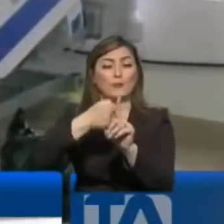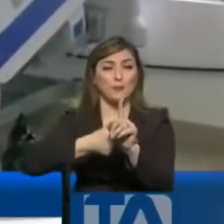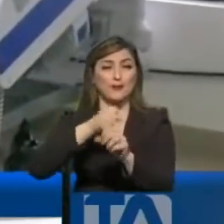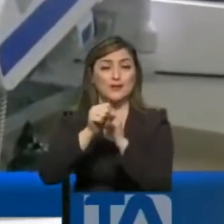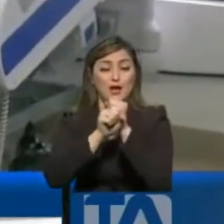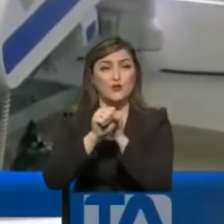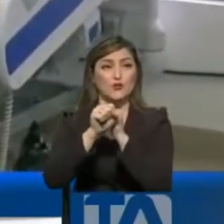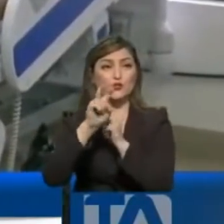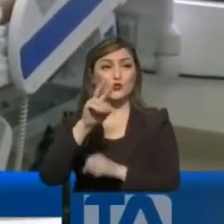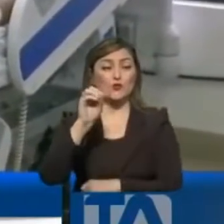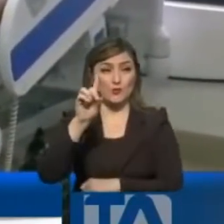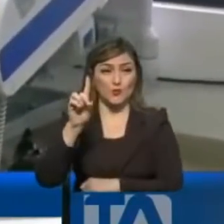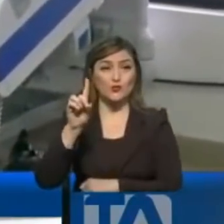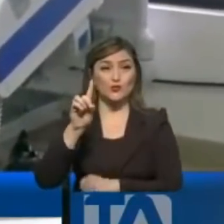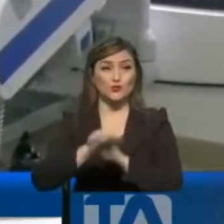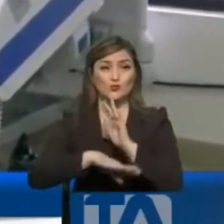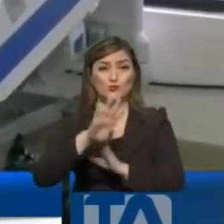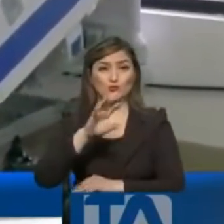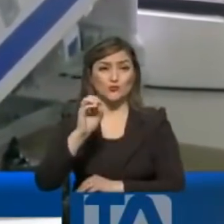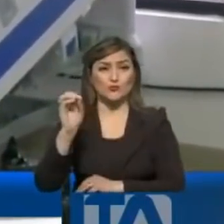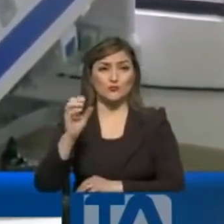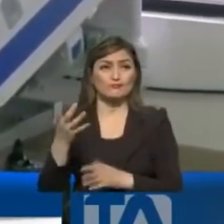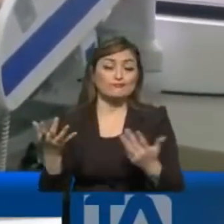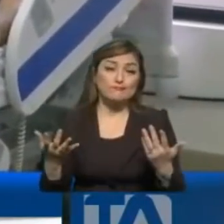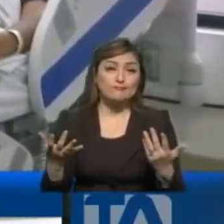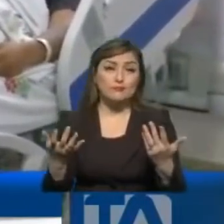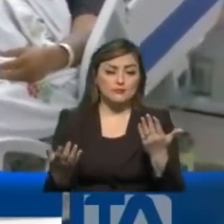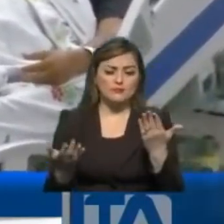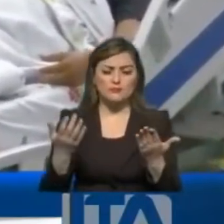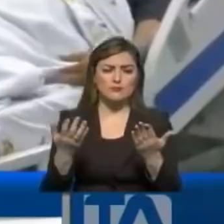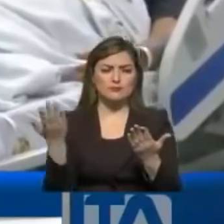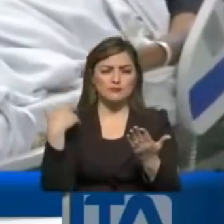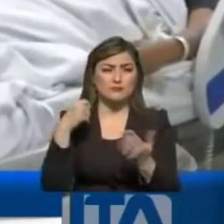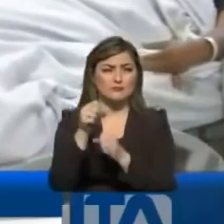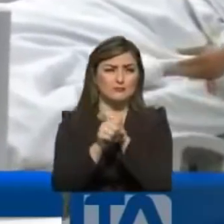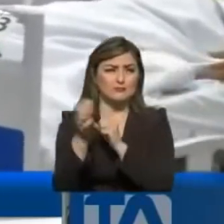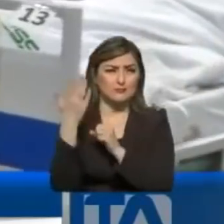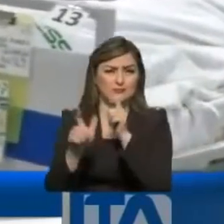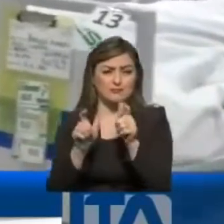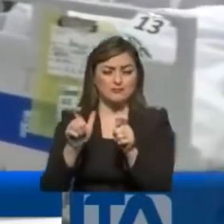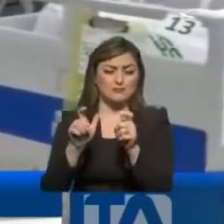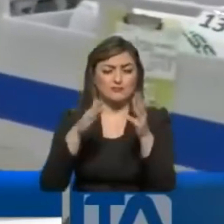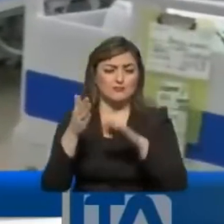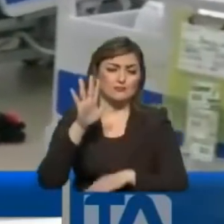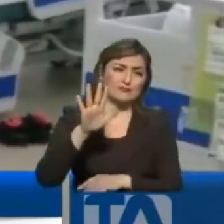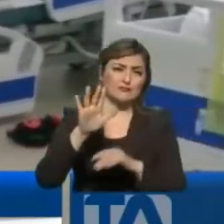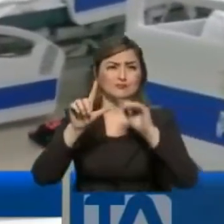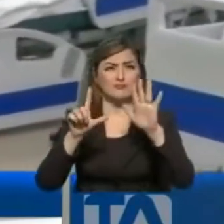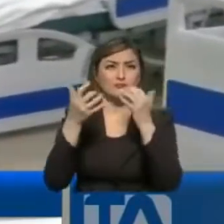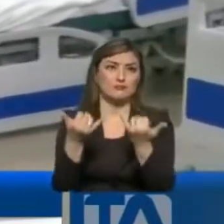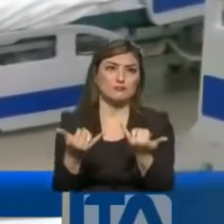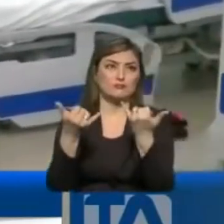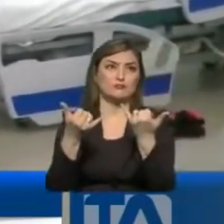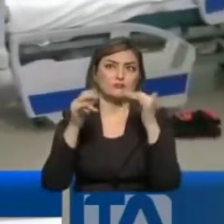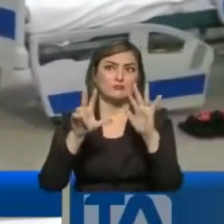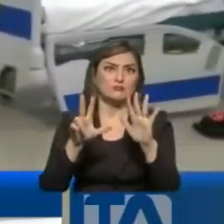año, y es así que nosotros hemos verificado que a diferencia del año pasado, los fallecidos que eran entre 5 y 7, hoy en la actualidad